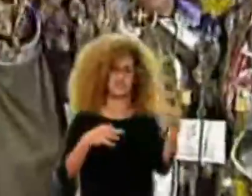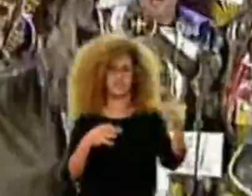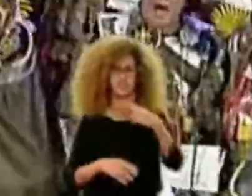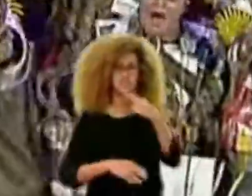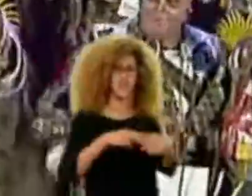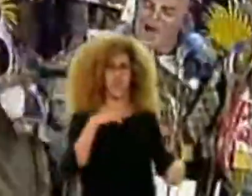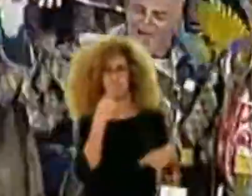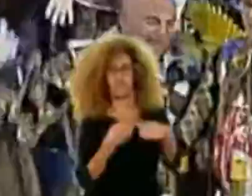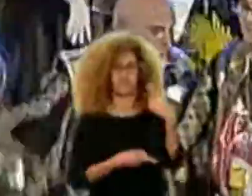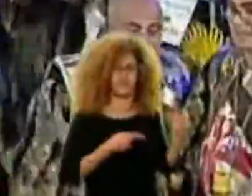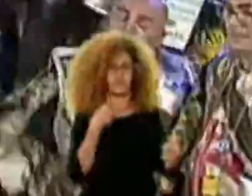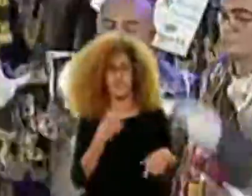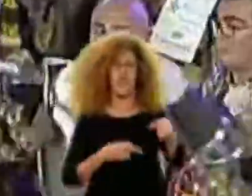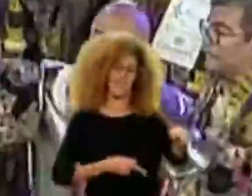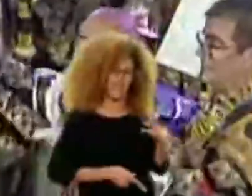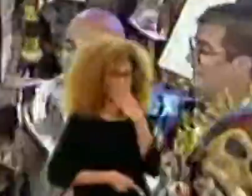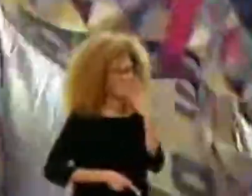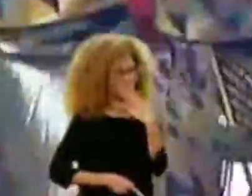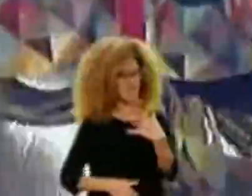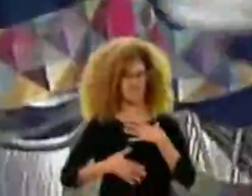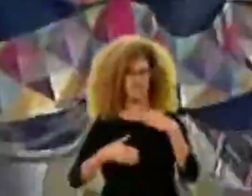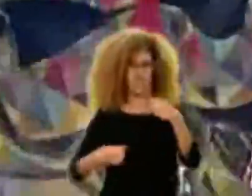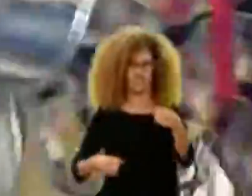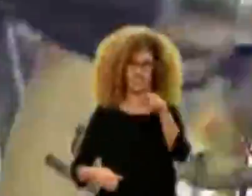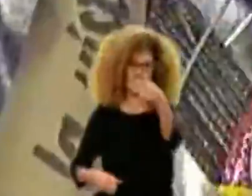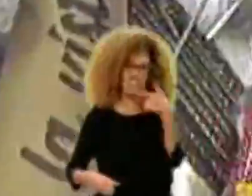hombre tan valiente, superviviente de.